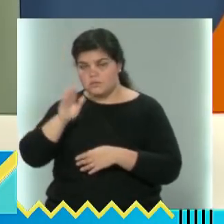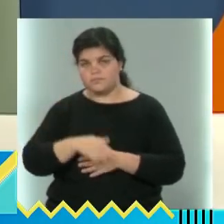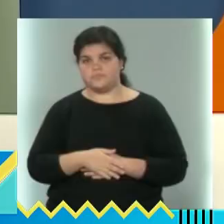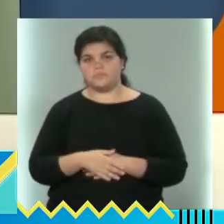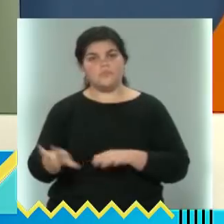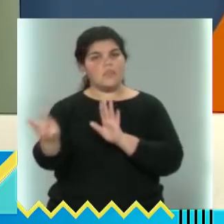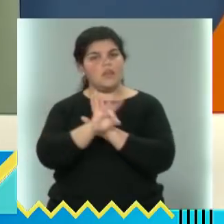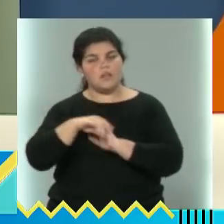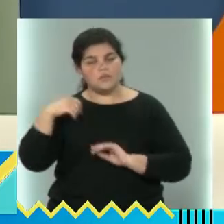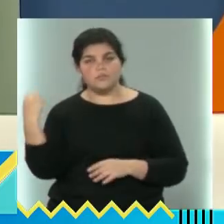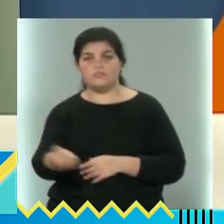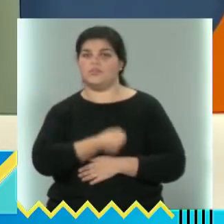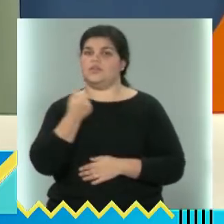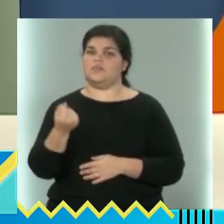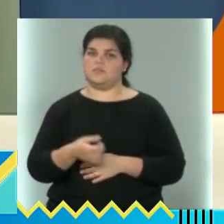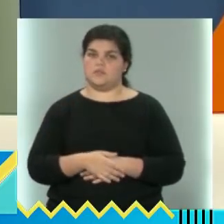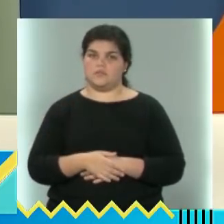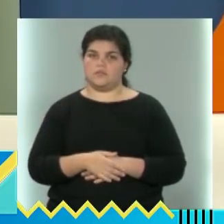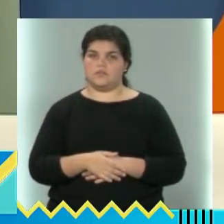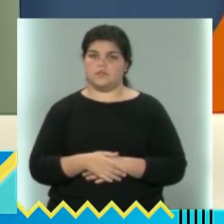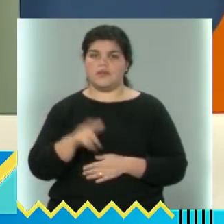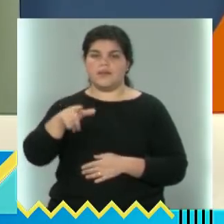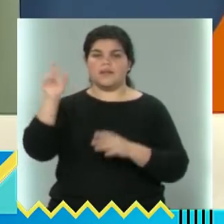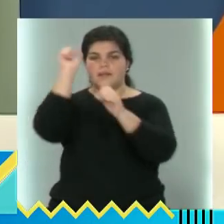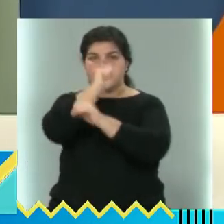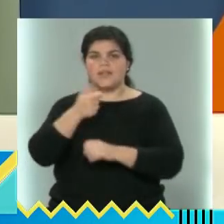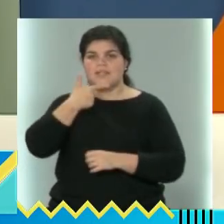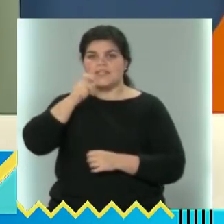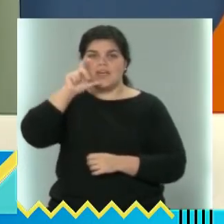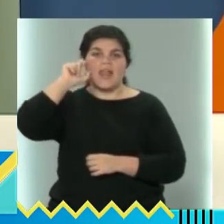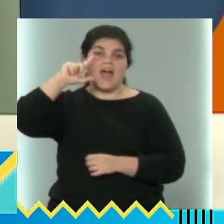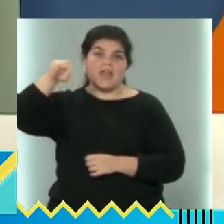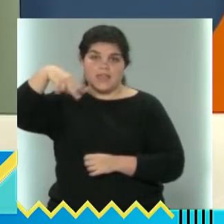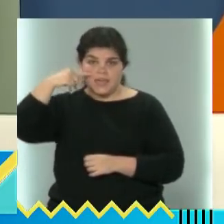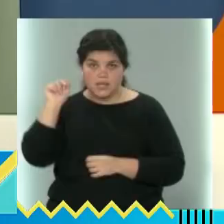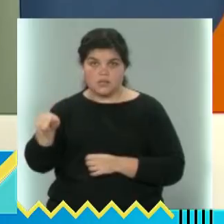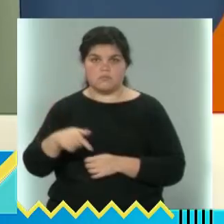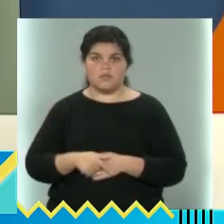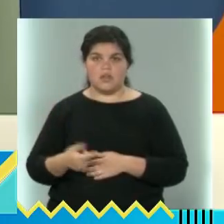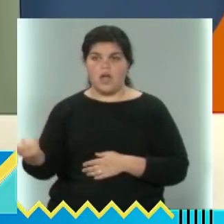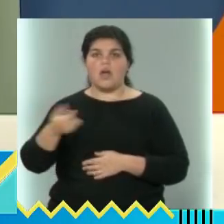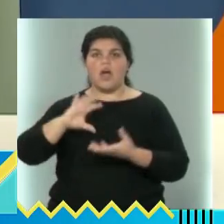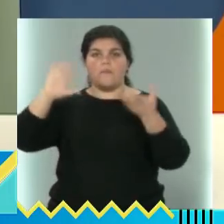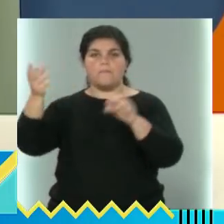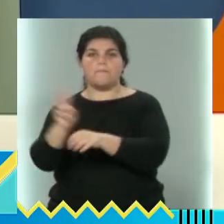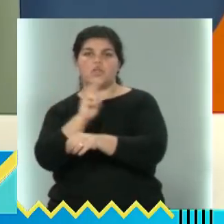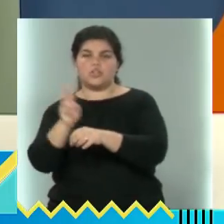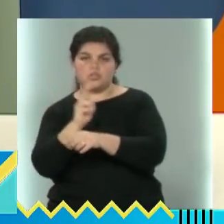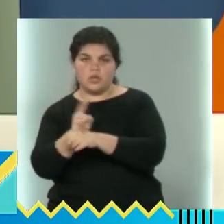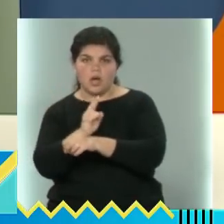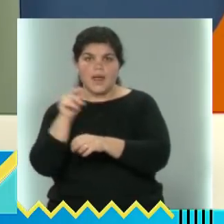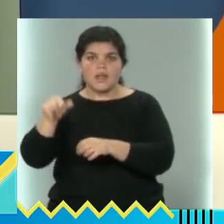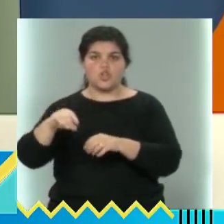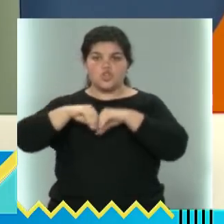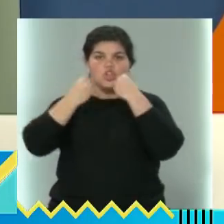que me lo certificó el otro día la ingeniera Scalani. La Dirección de Protección Ambiental tiene 9 inspectores en total